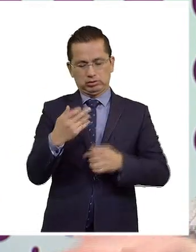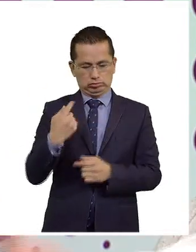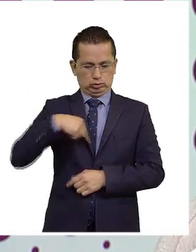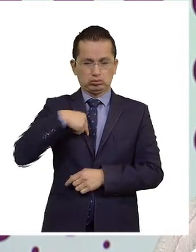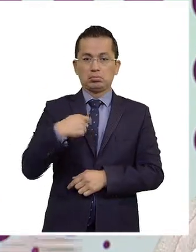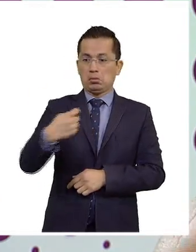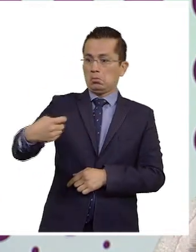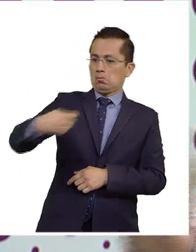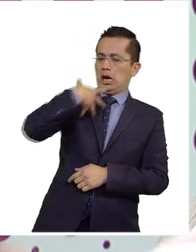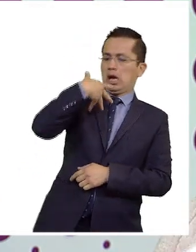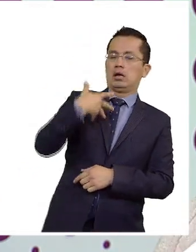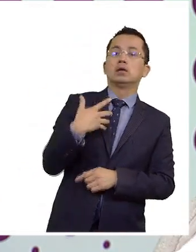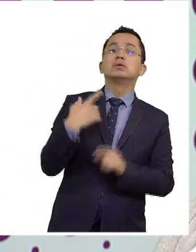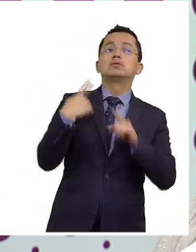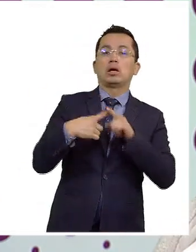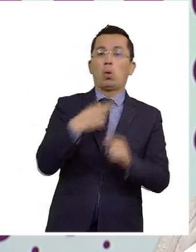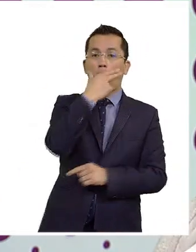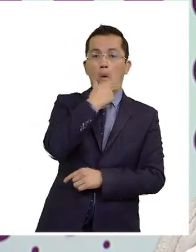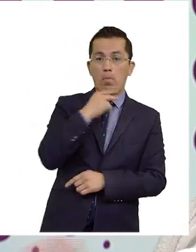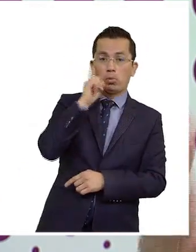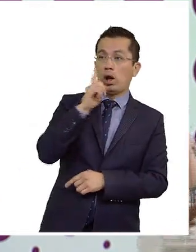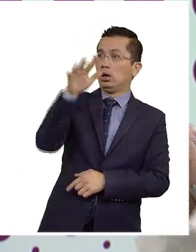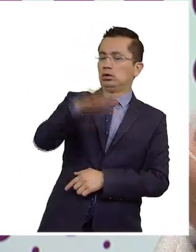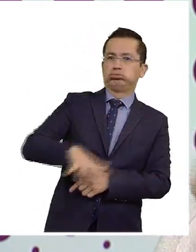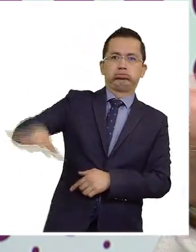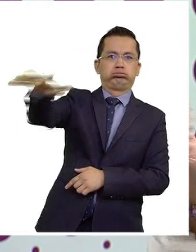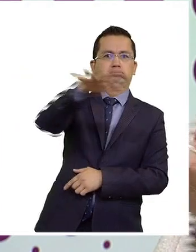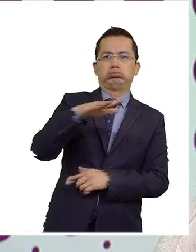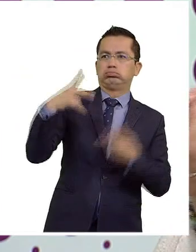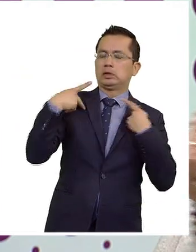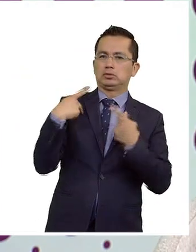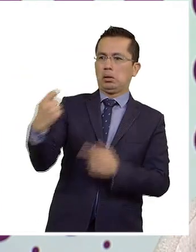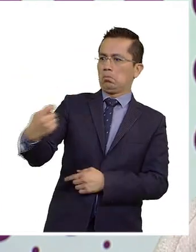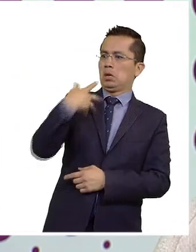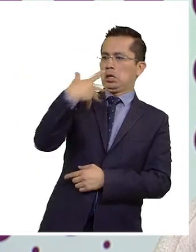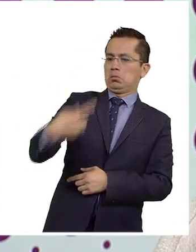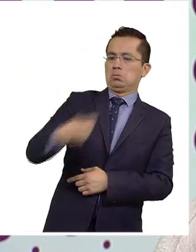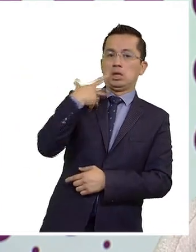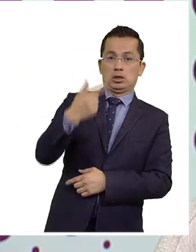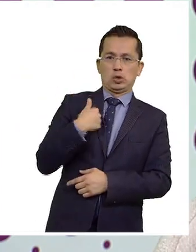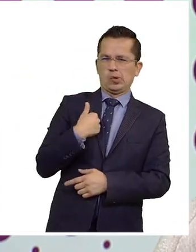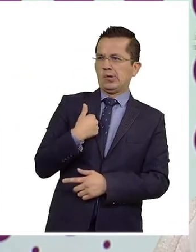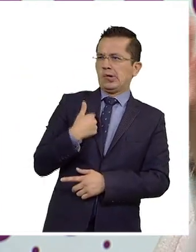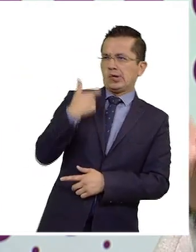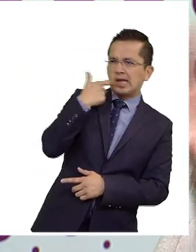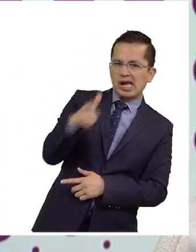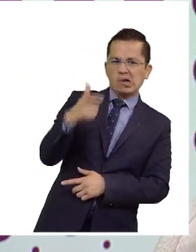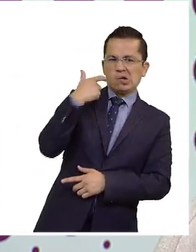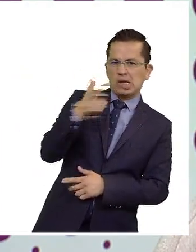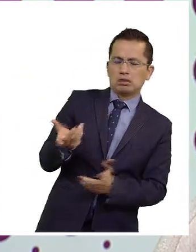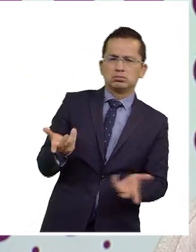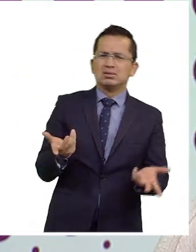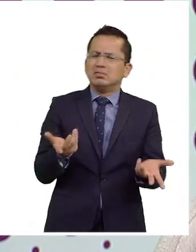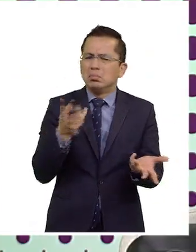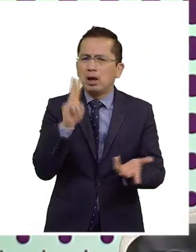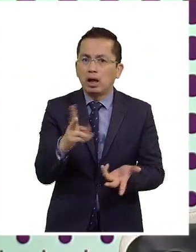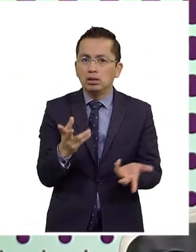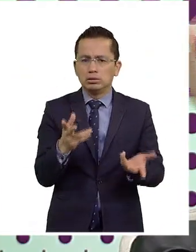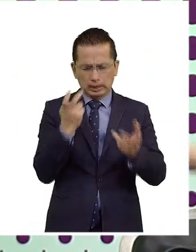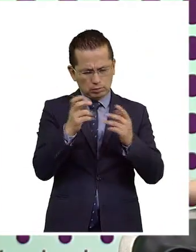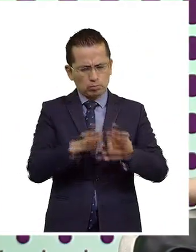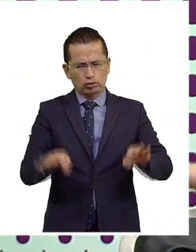construido culturalmente y no podemos escapar de ello, ¿no? Entonces me parece que también es importante decir esto, o sea, porque hay